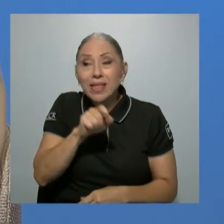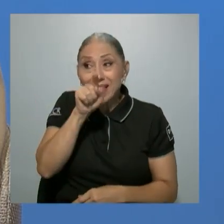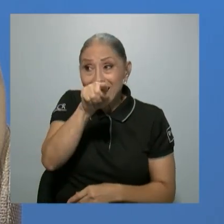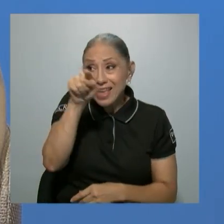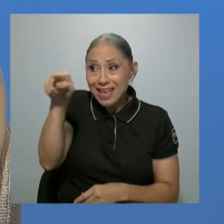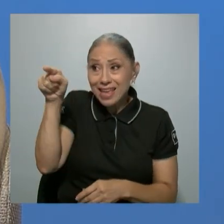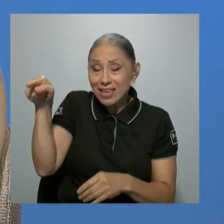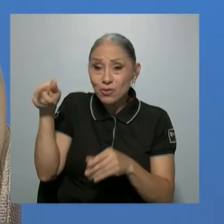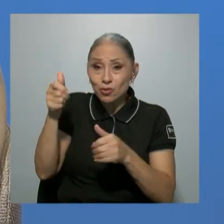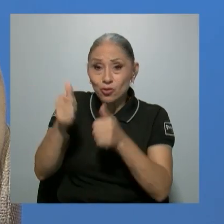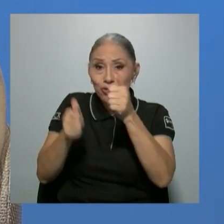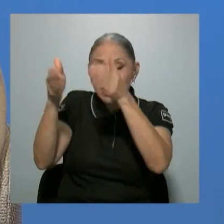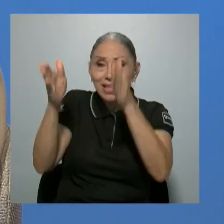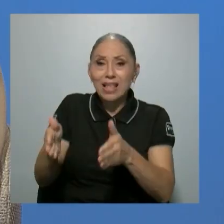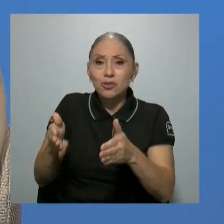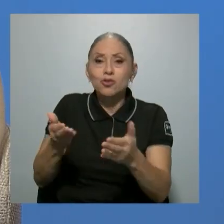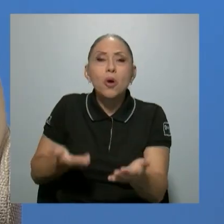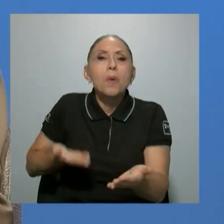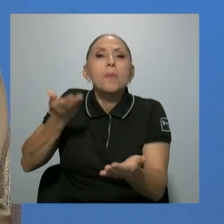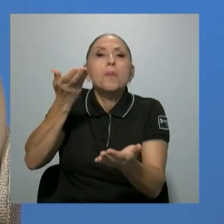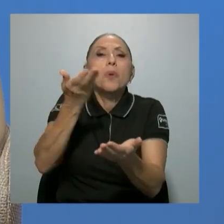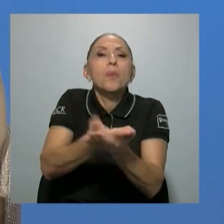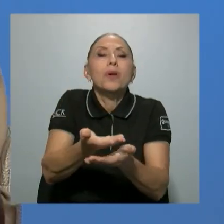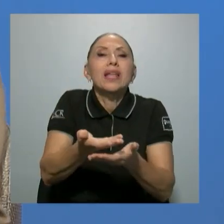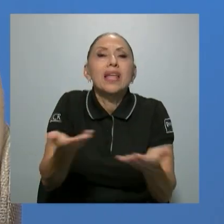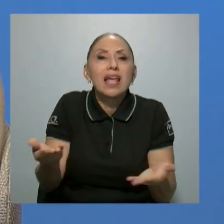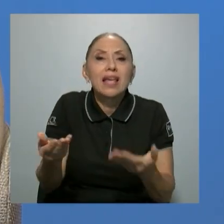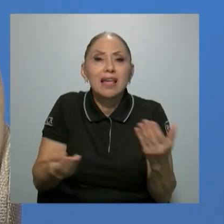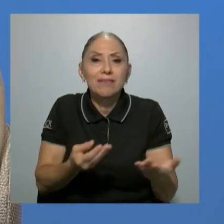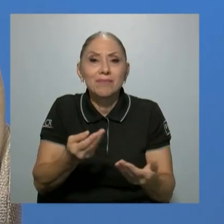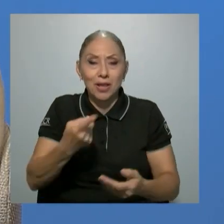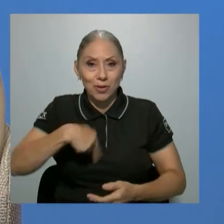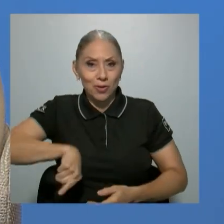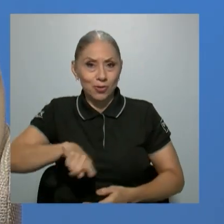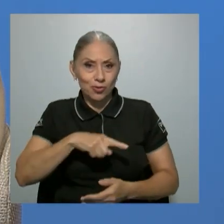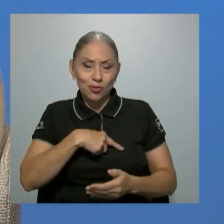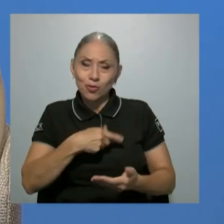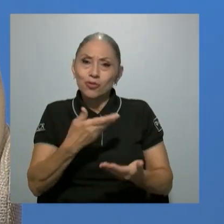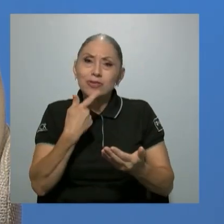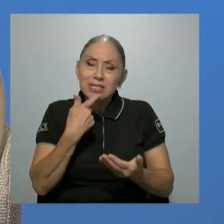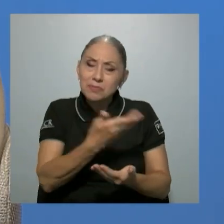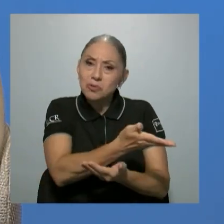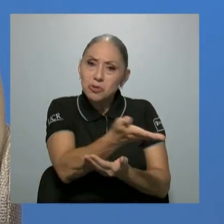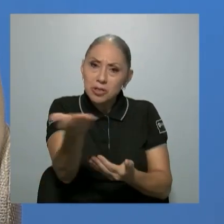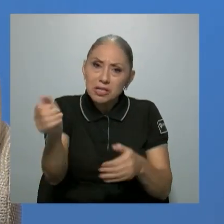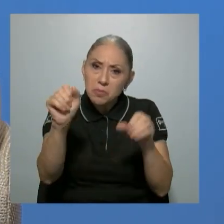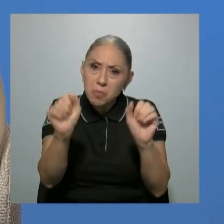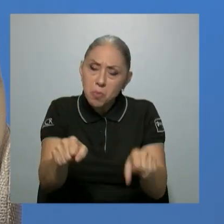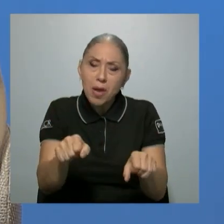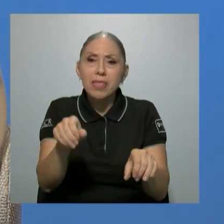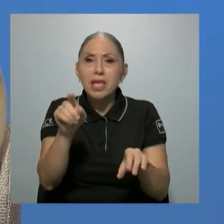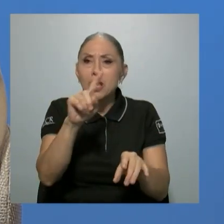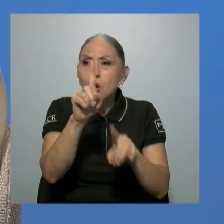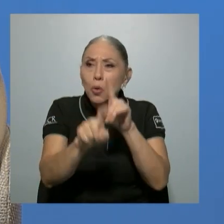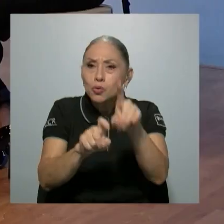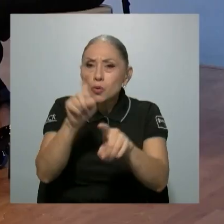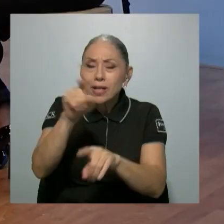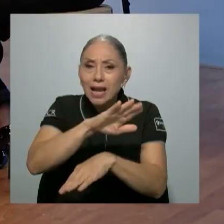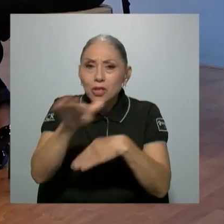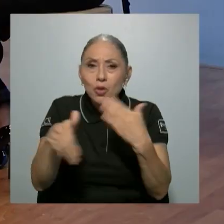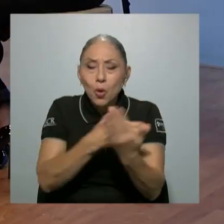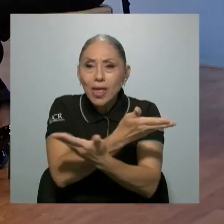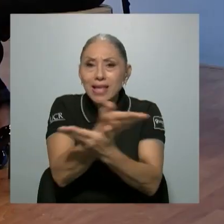los invitamos a consultar toda esta información que ponemos a disposición y a informarnos bien. Nos queda como medio minuto,